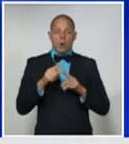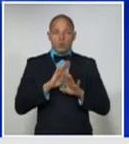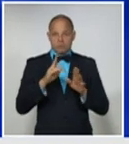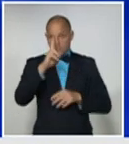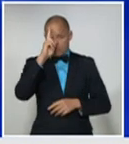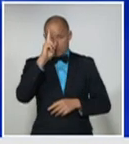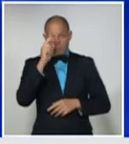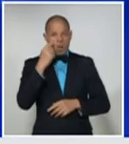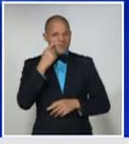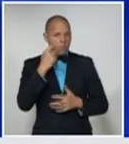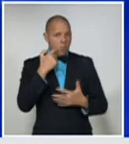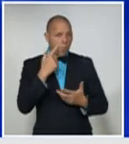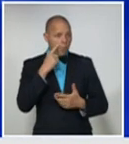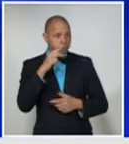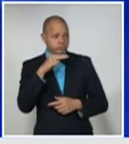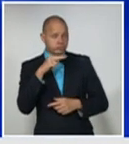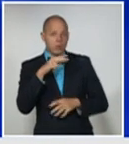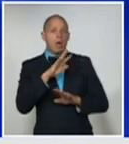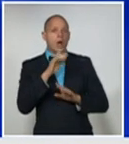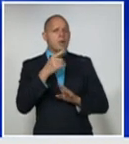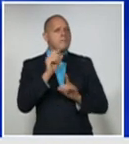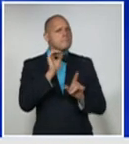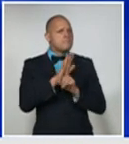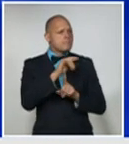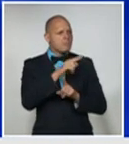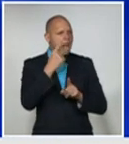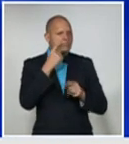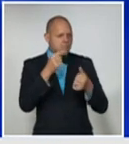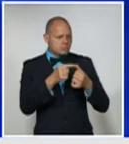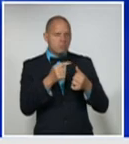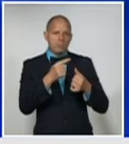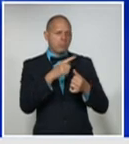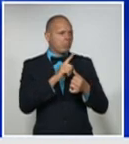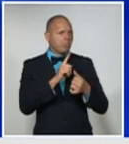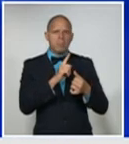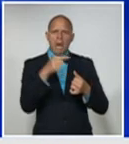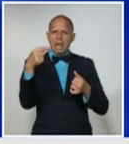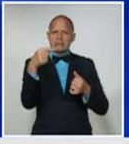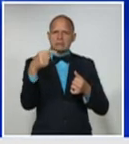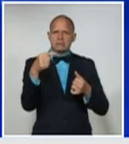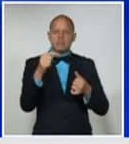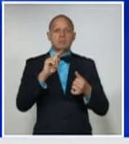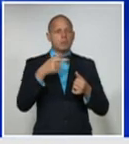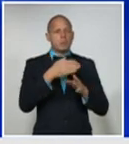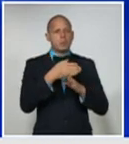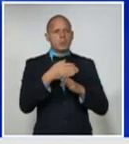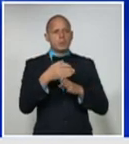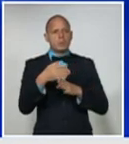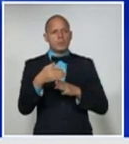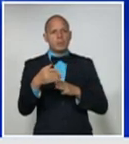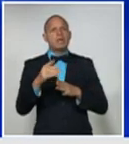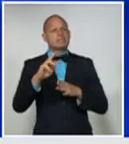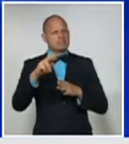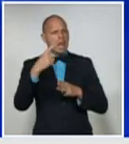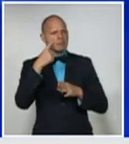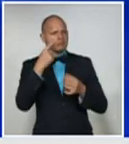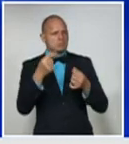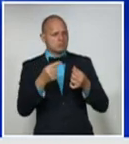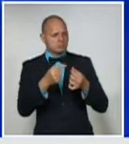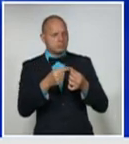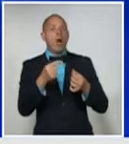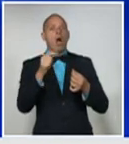estudió inicialmente negativo, después se hizo positivo al test de antígenos,